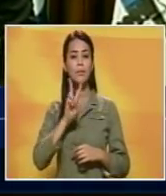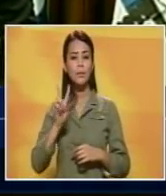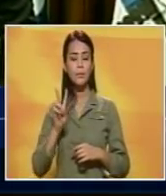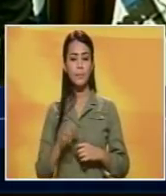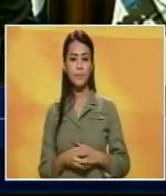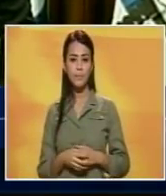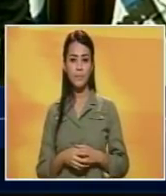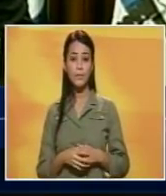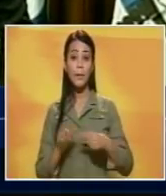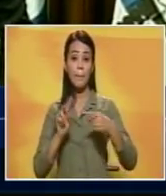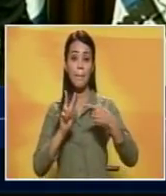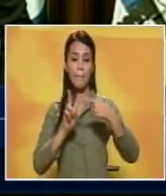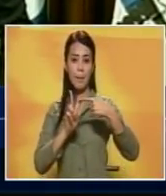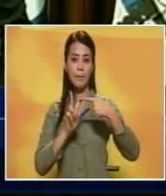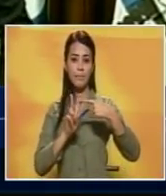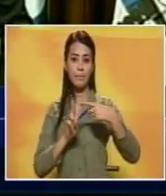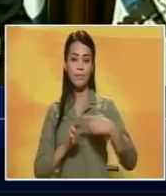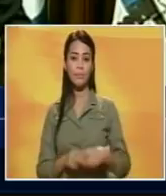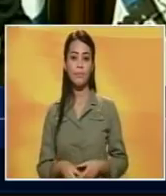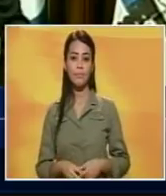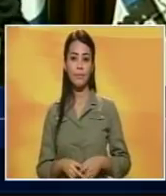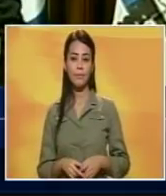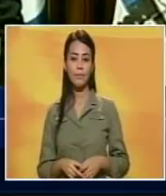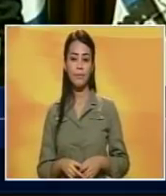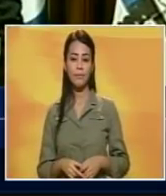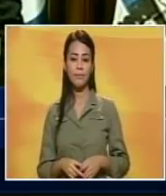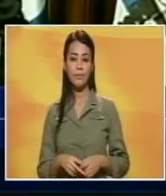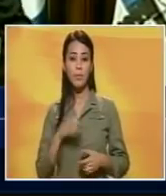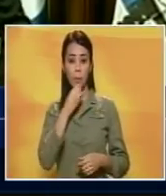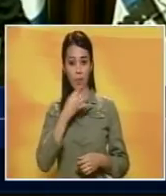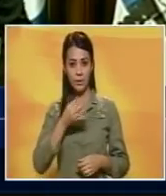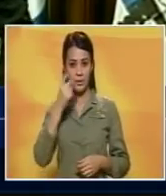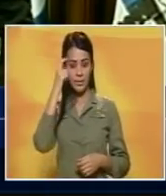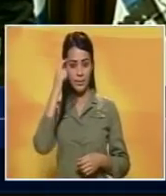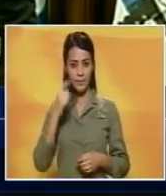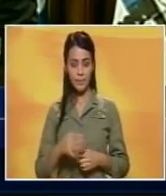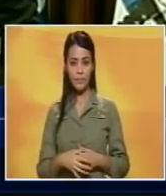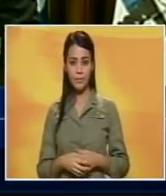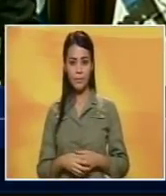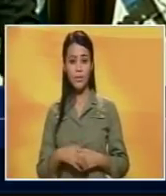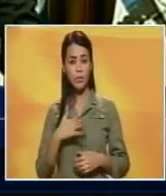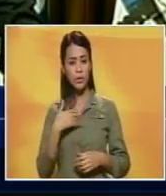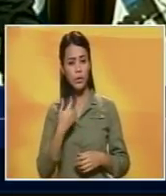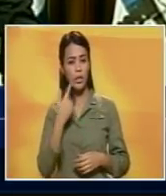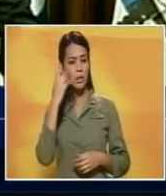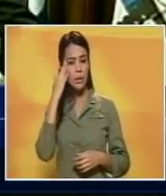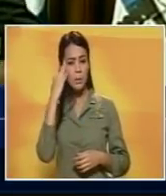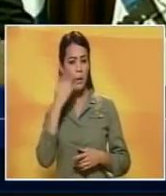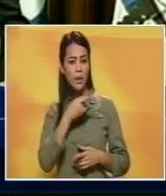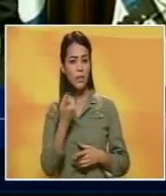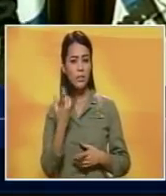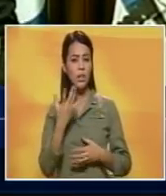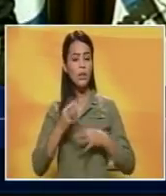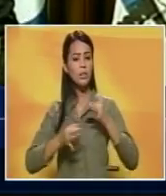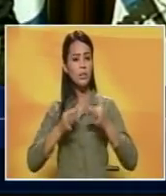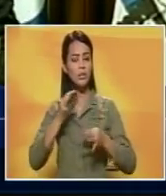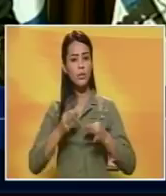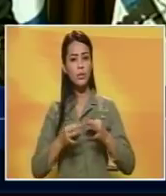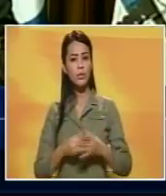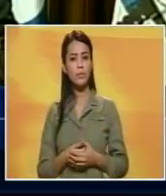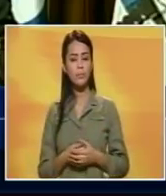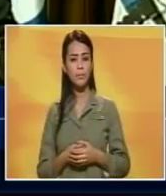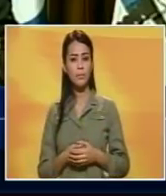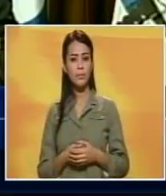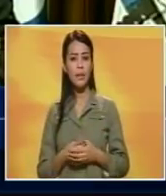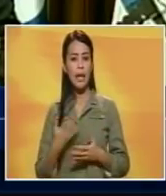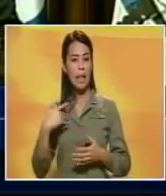Televisión. Periodista de BTV, diga. Buen día. Buen día. Me gustaría saber su opinión sobre el tribunal que se constituyó en el